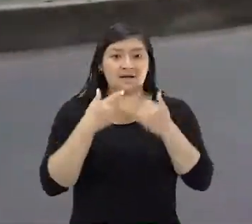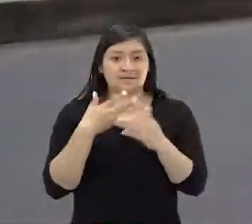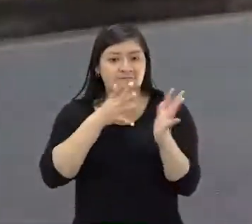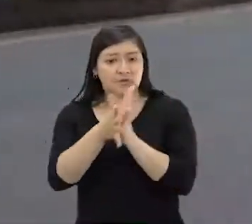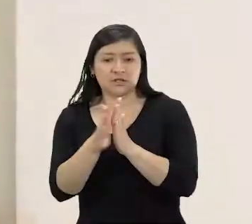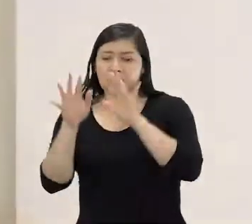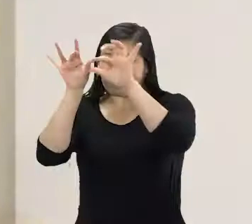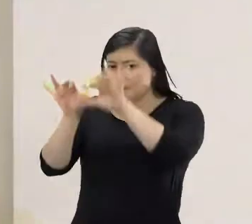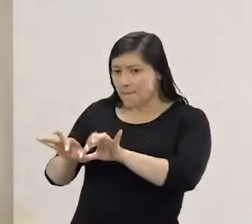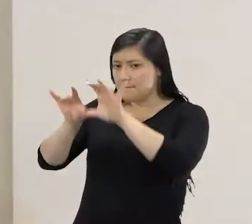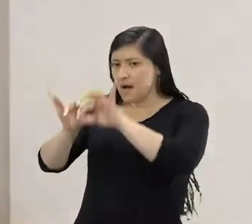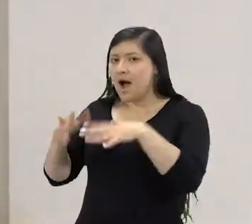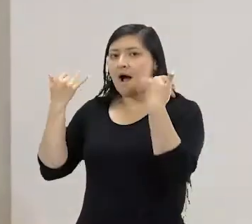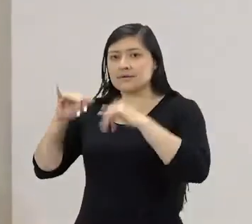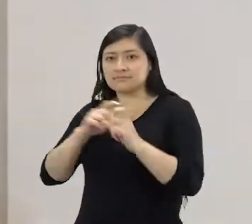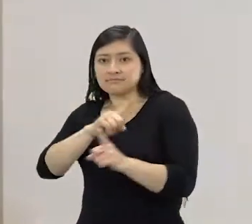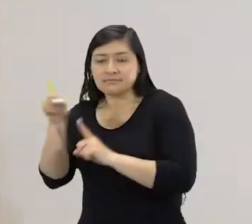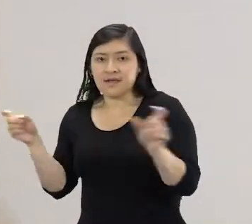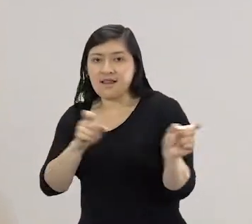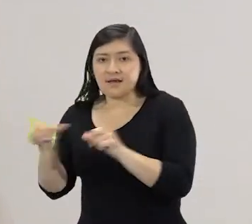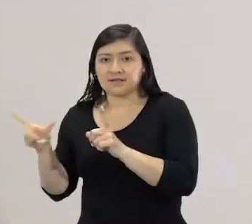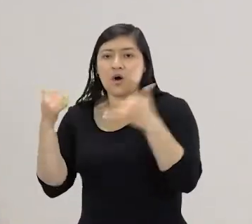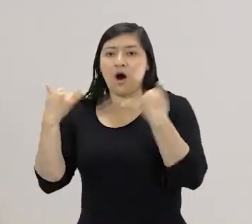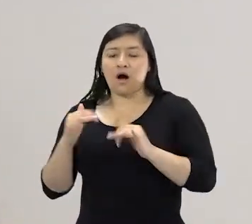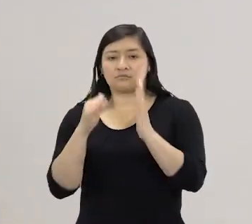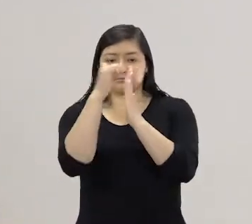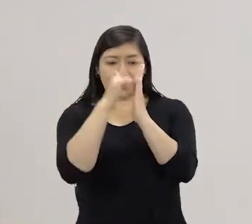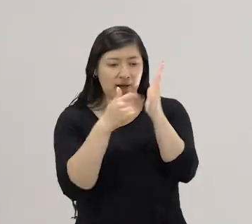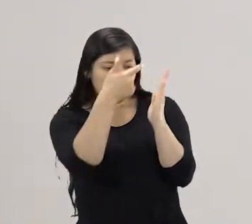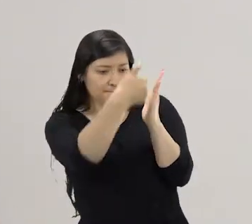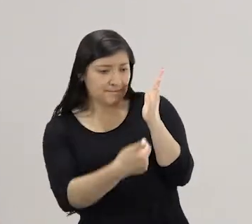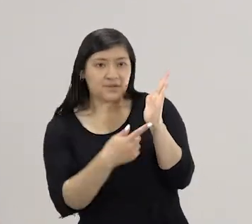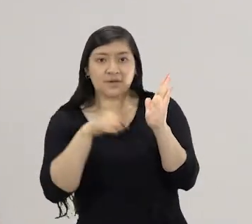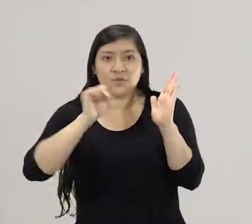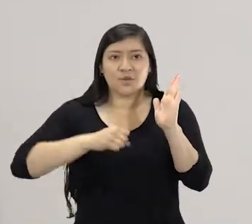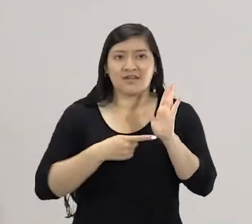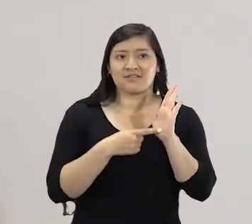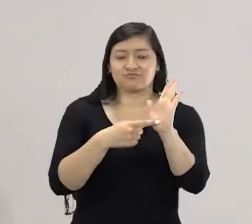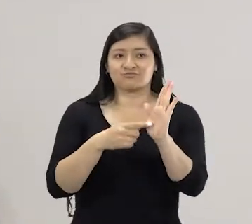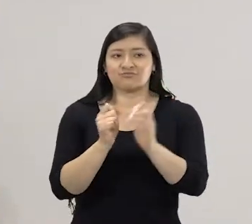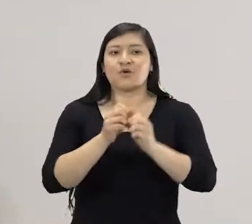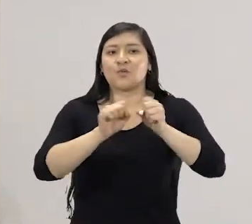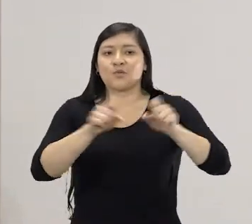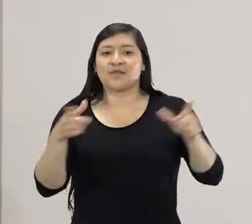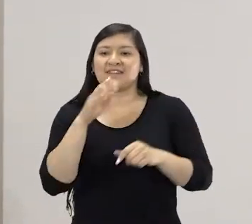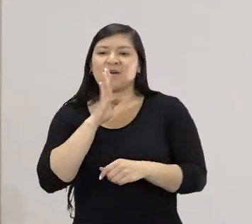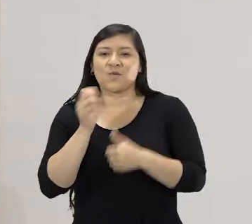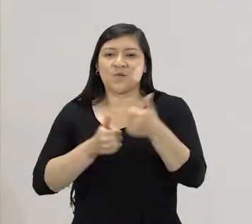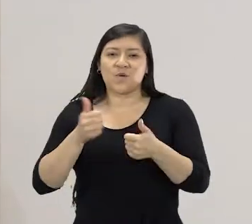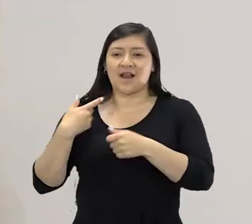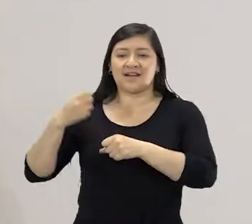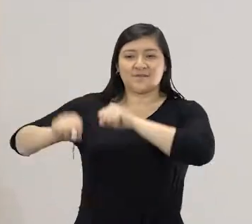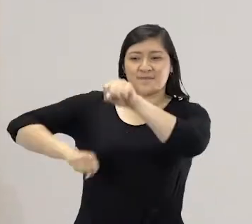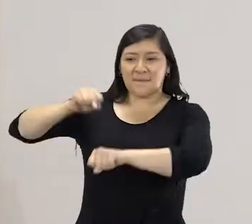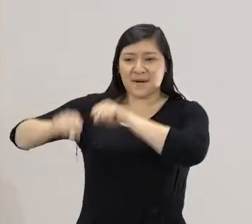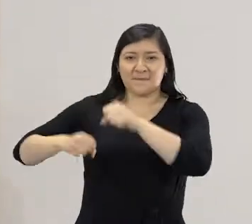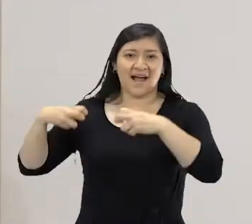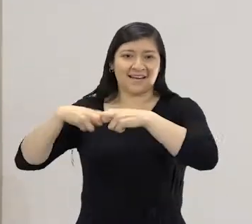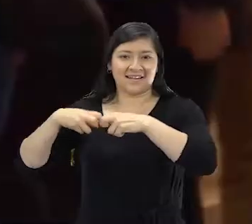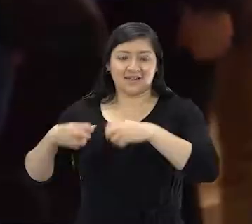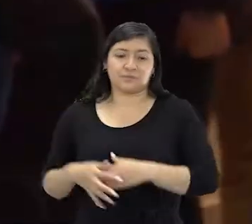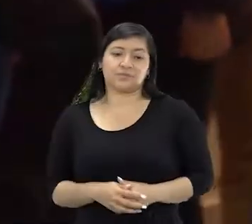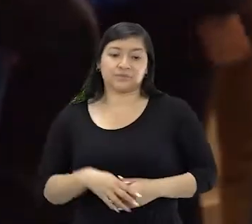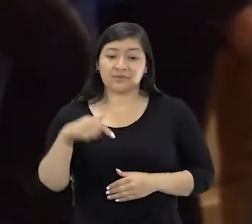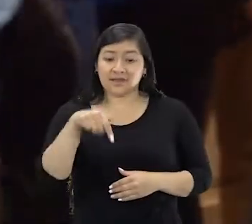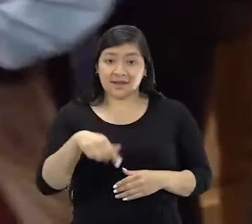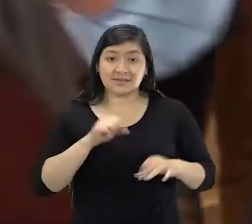valida esa información, se le aprueba al usuario y con ese aplicativo donde yo tenga una estación, pues pueda hacer la activación de la bicicleta. Un sistema que se